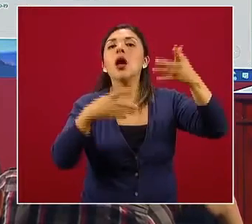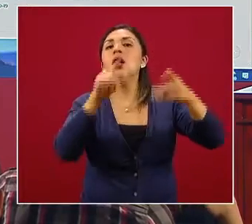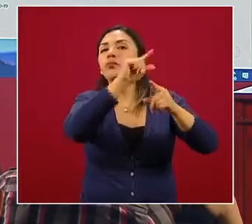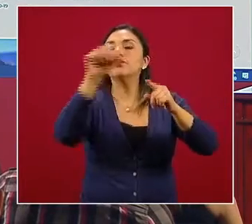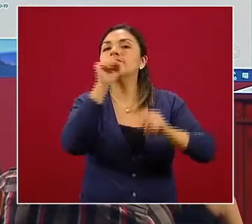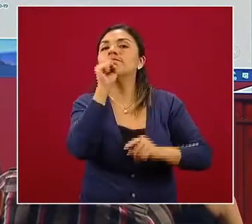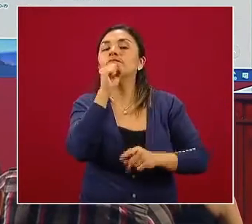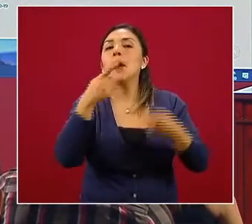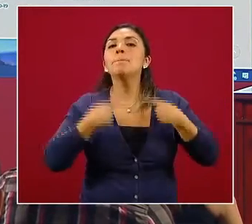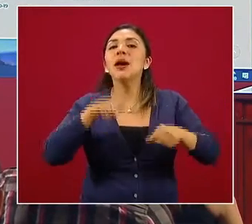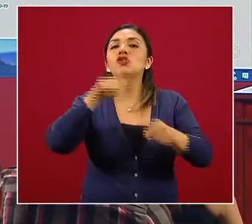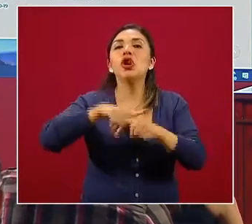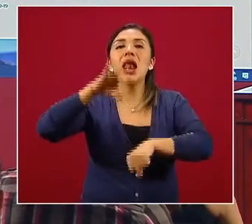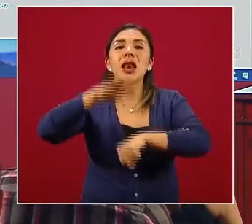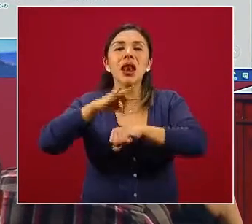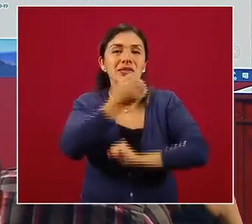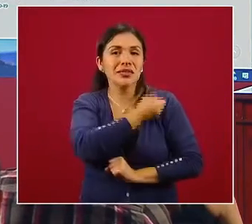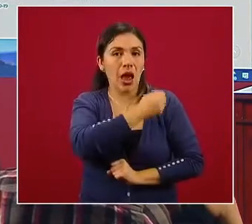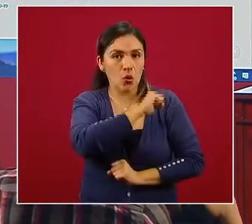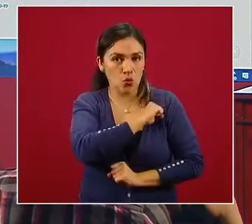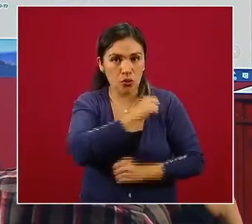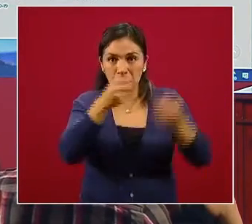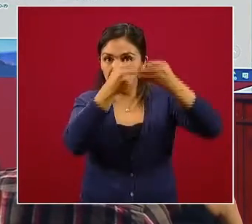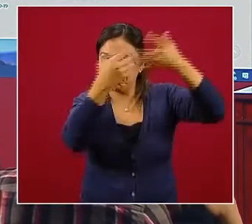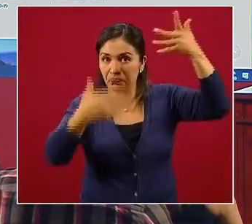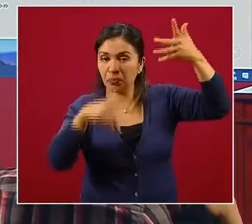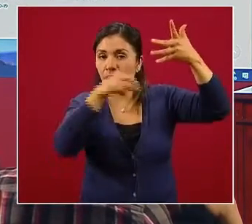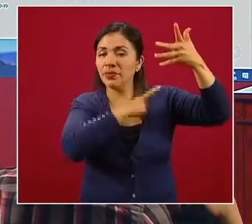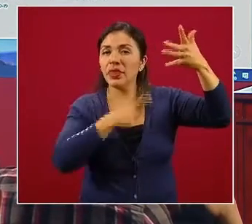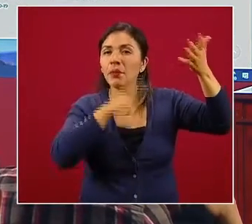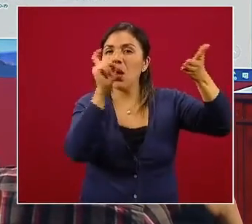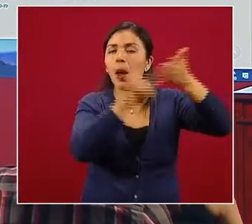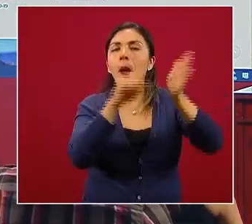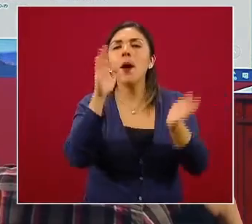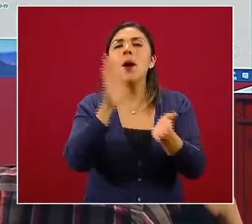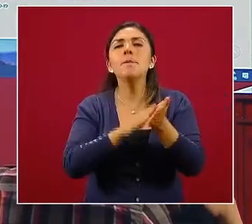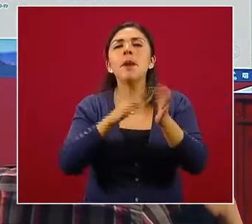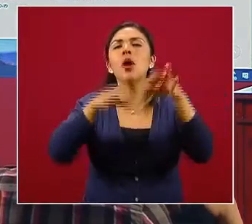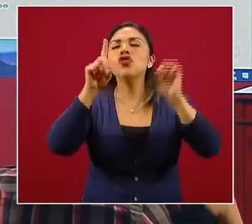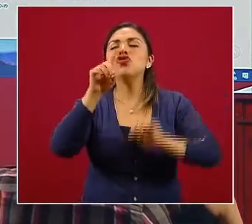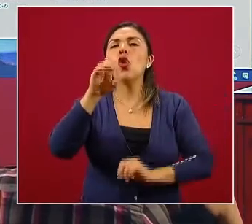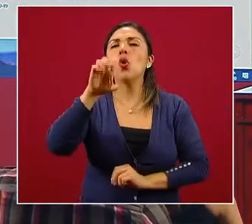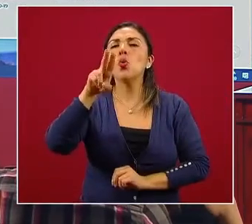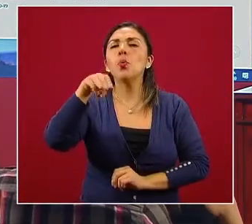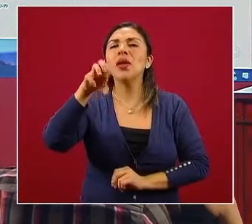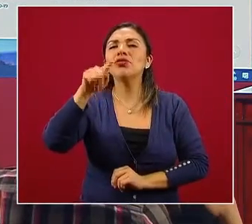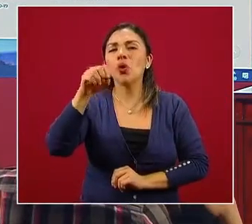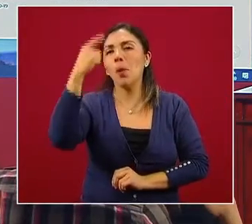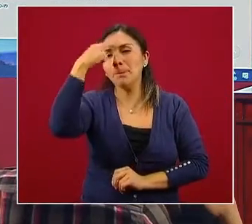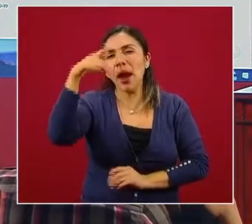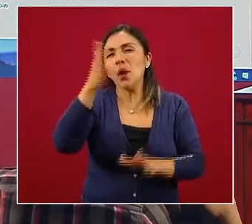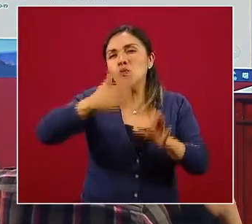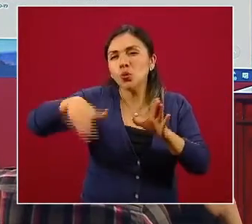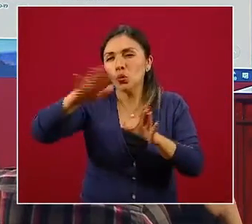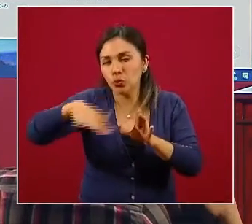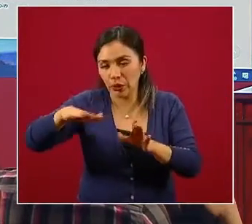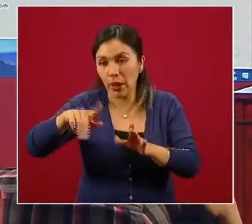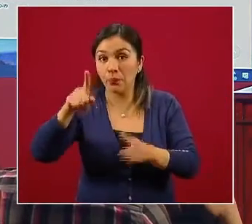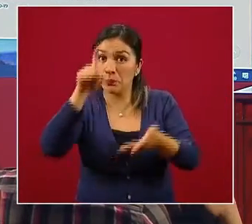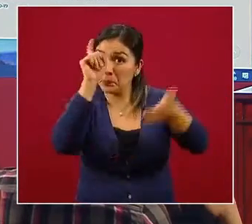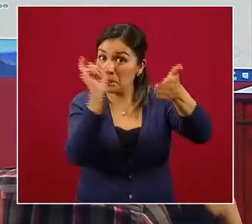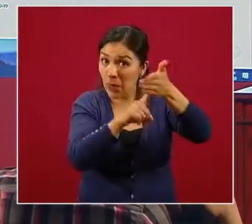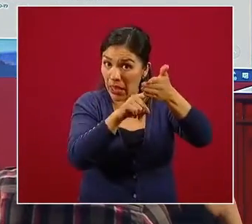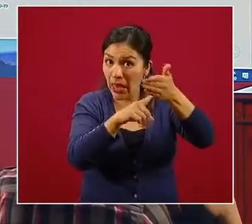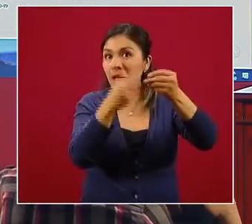salud, que se despliega después y hay que dar clic en documentos de consulta. Si hiciéramos clic,